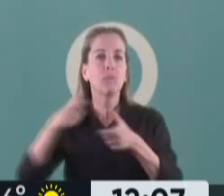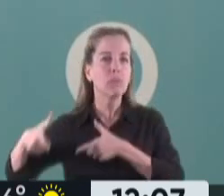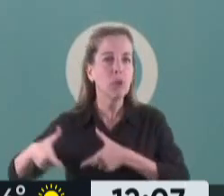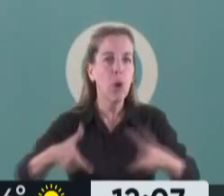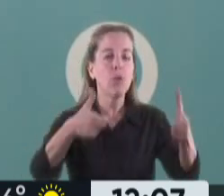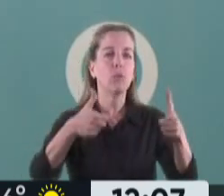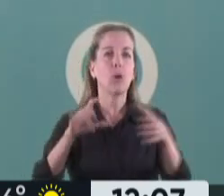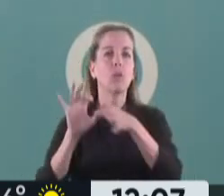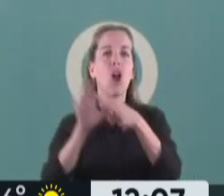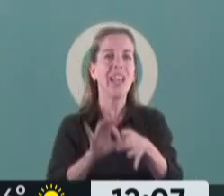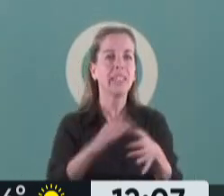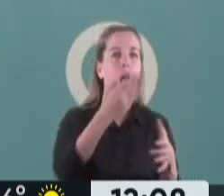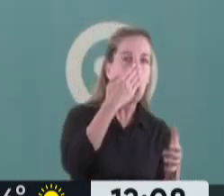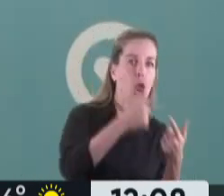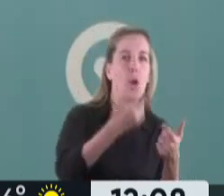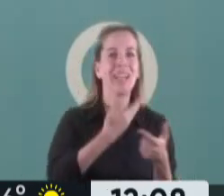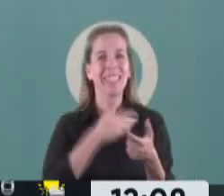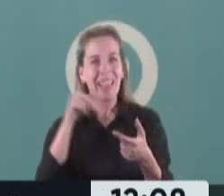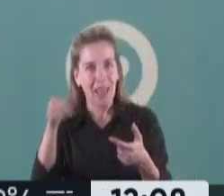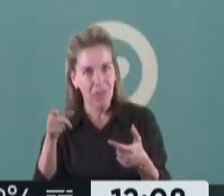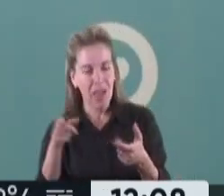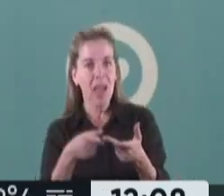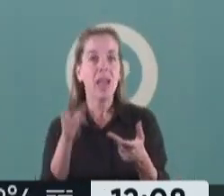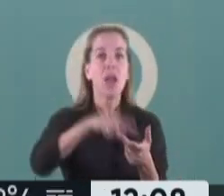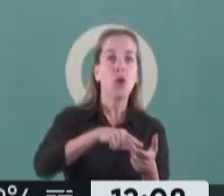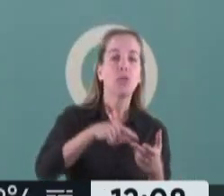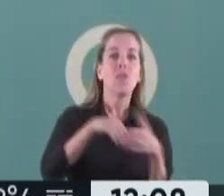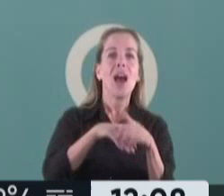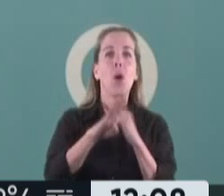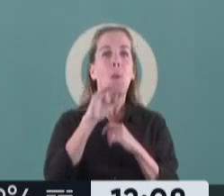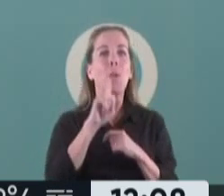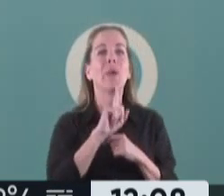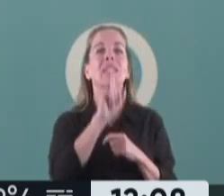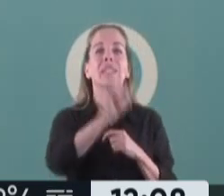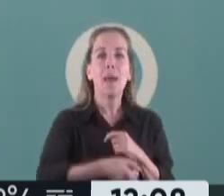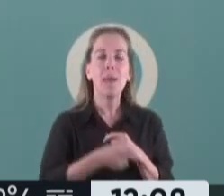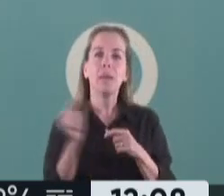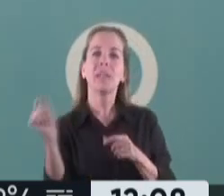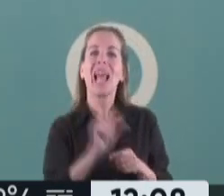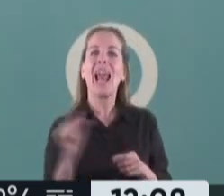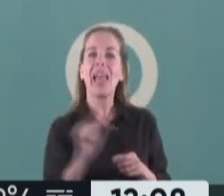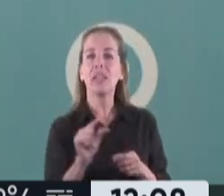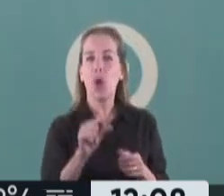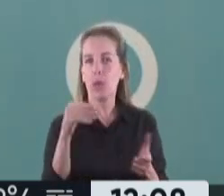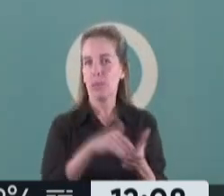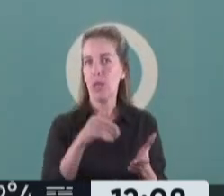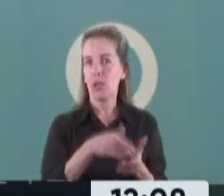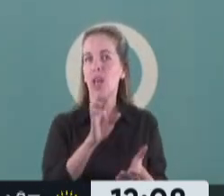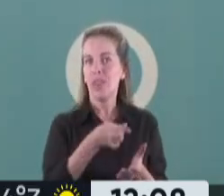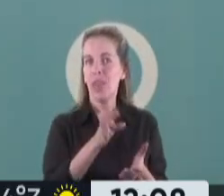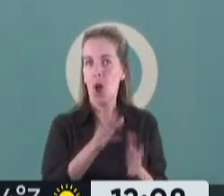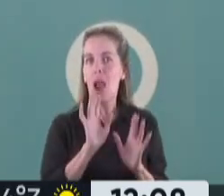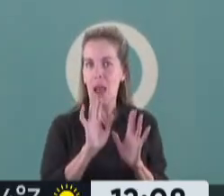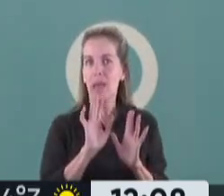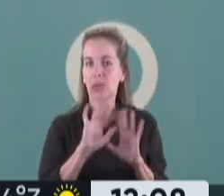Córdoba-Santa Fe, y el BID también otro crédito de otros tantos millones de dólares que van a